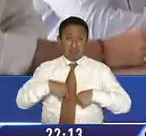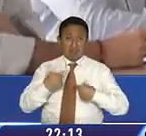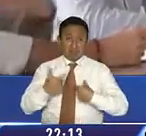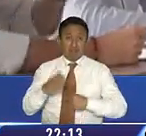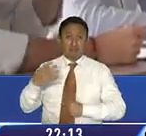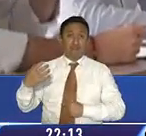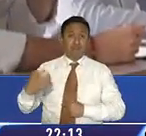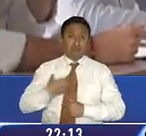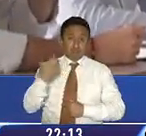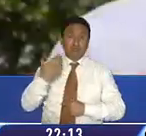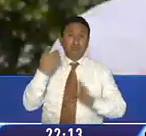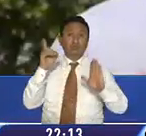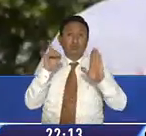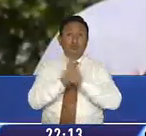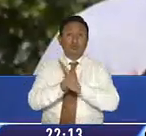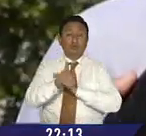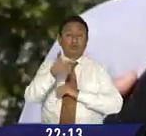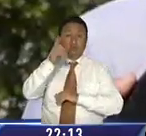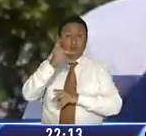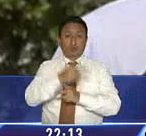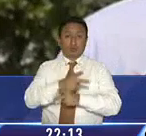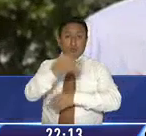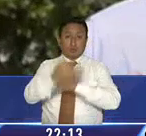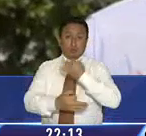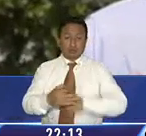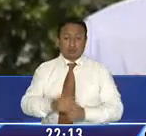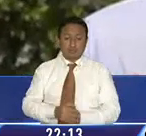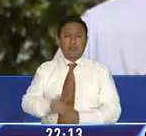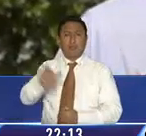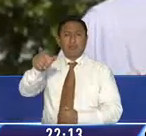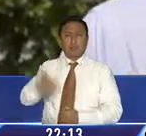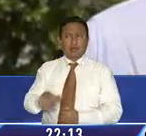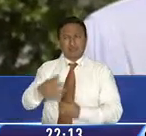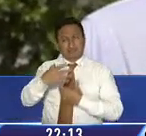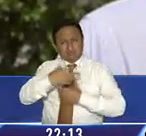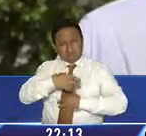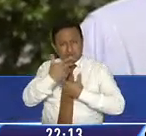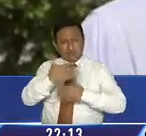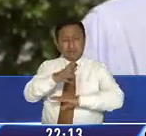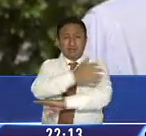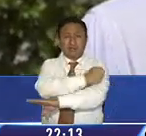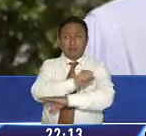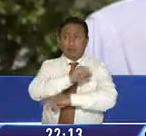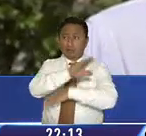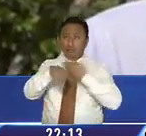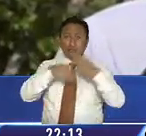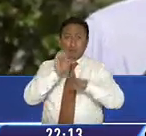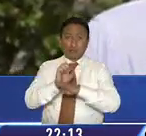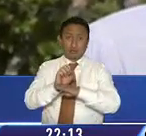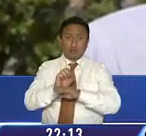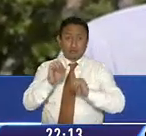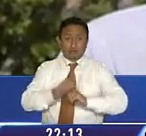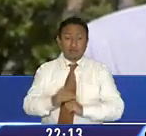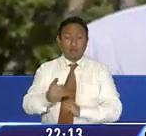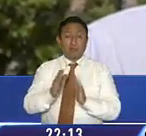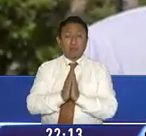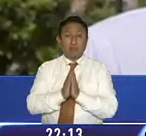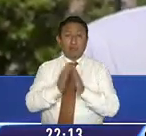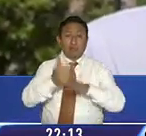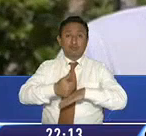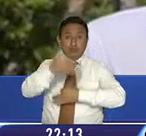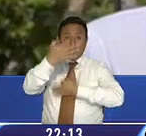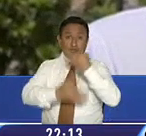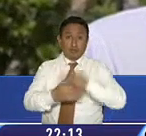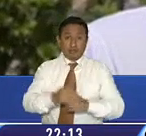queja en la judicatura. Es la indignación que tiene la ciudadanía en general, en San Borondón y en el Ecuador entero. Y lo que pedimos a la